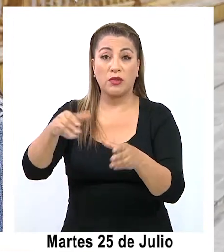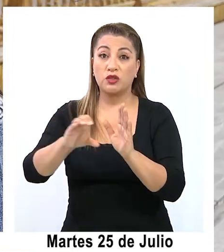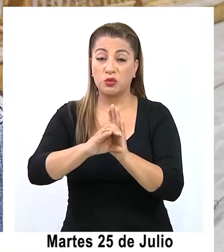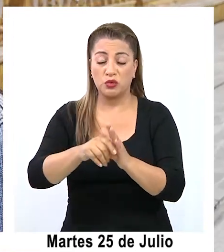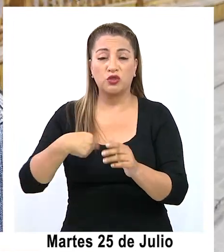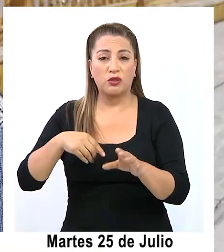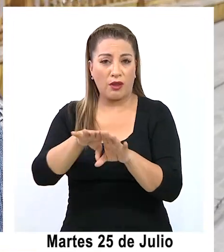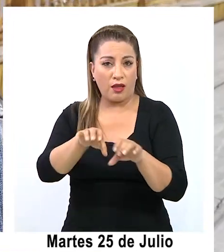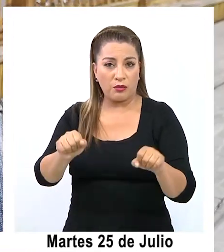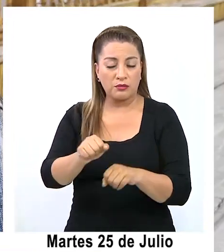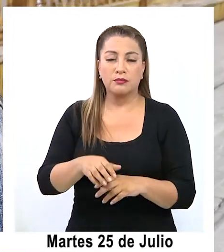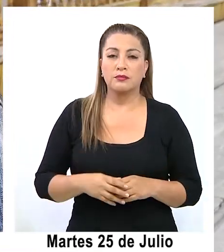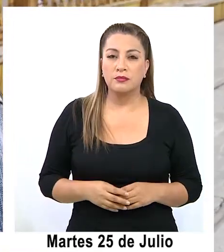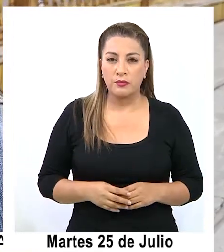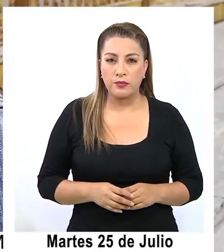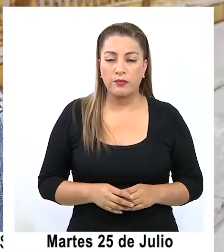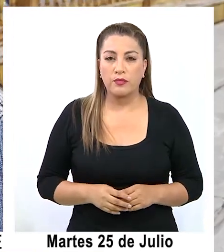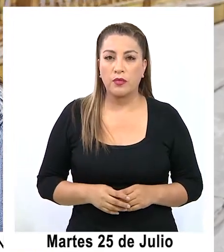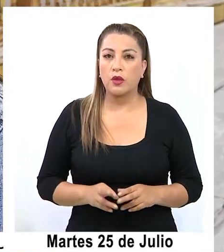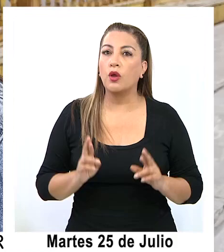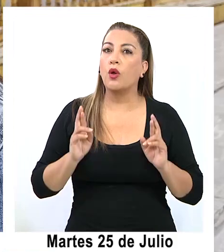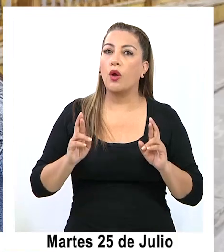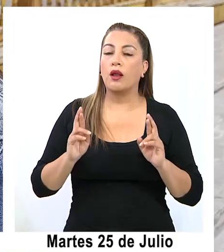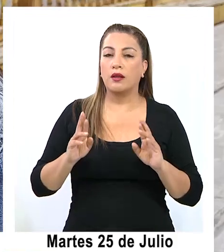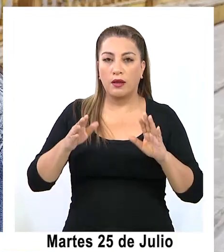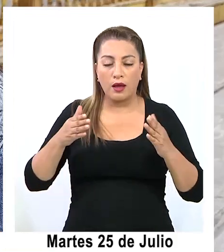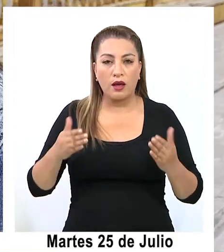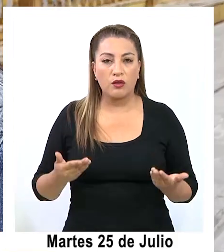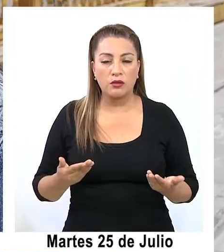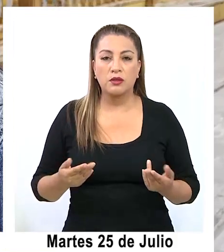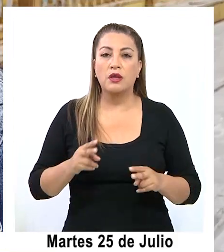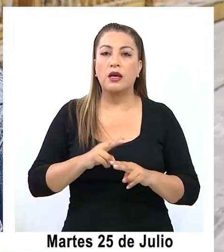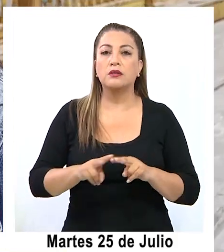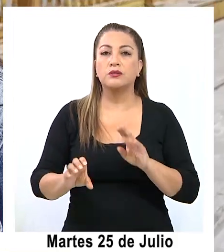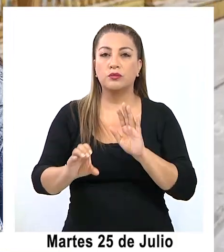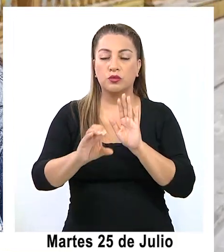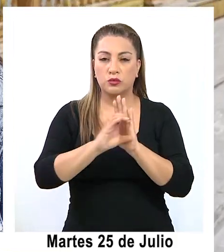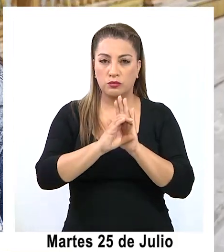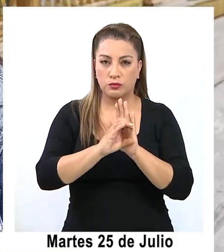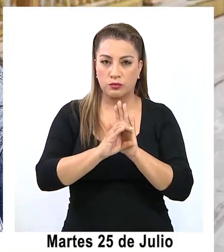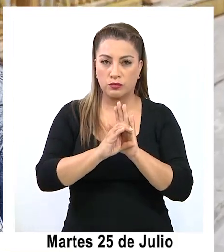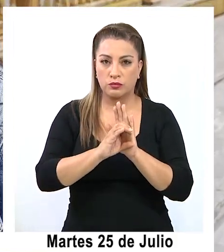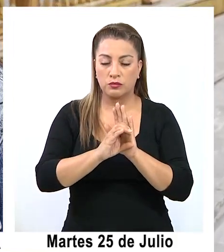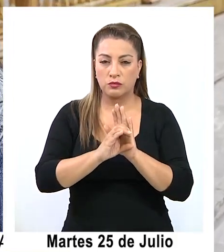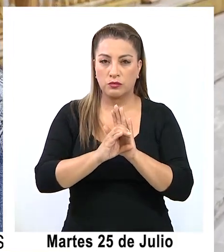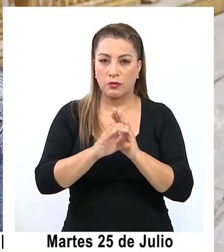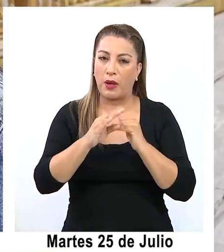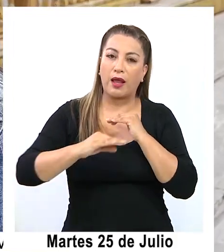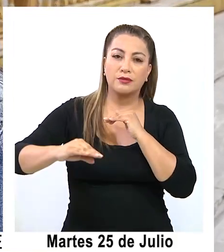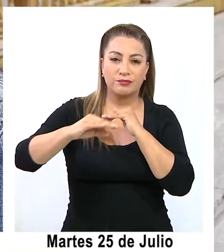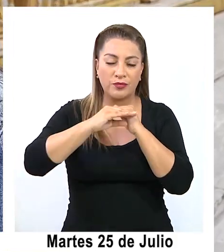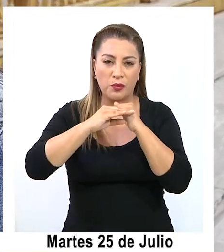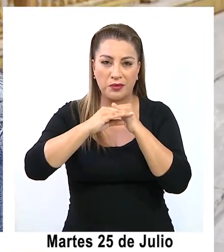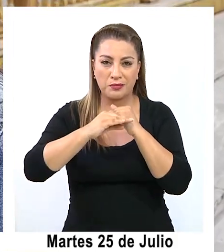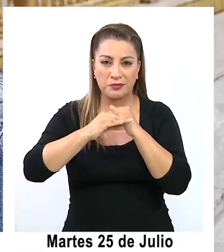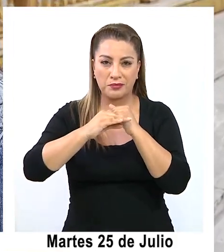espero que en esta oportunidad sí se cree una Constitución que sea más acorde o que